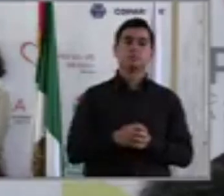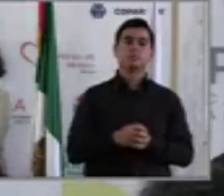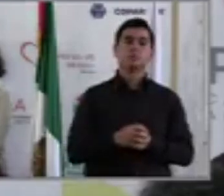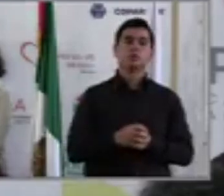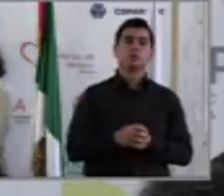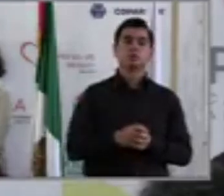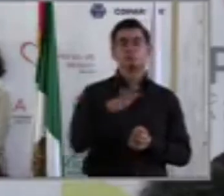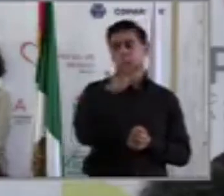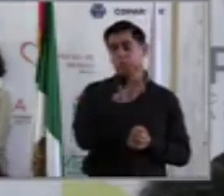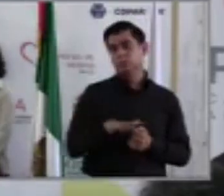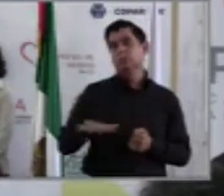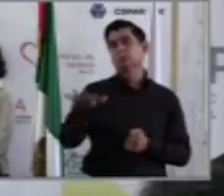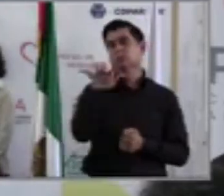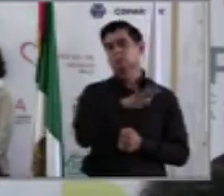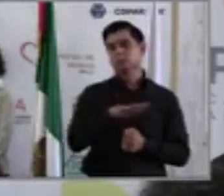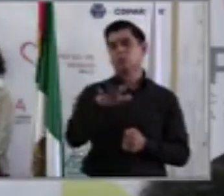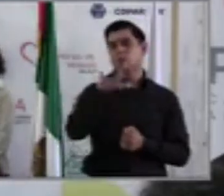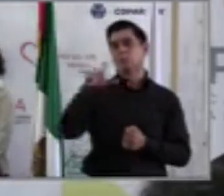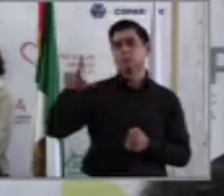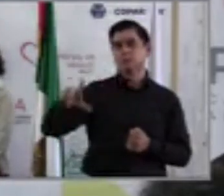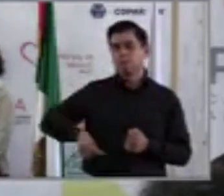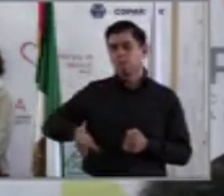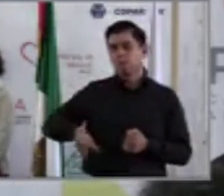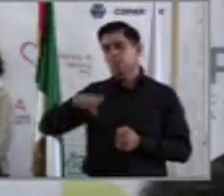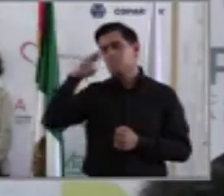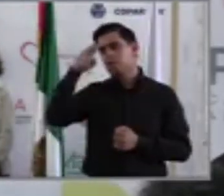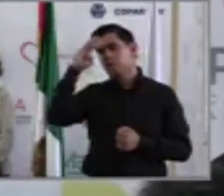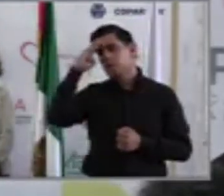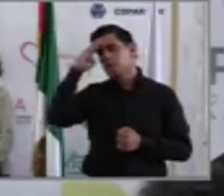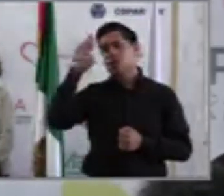estas reflexiones desde el gobierno, en donde